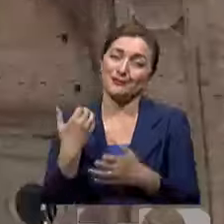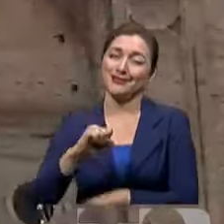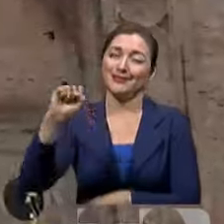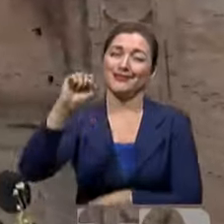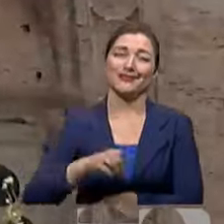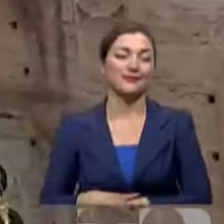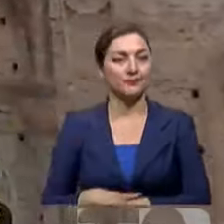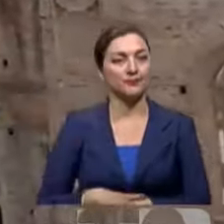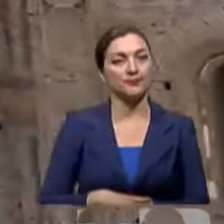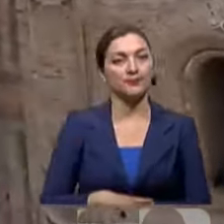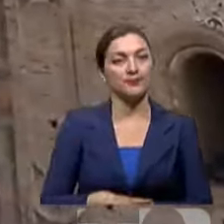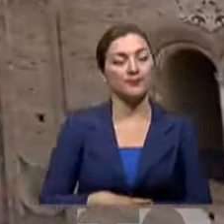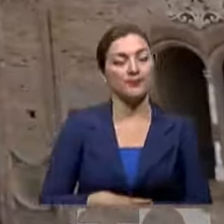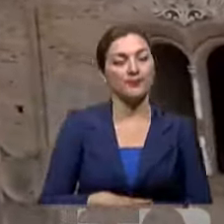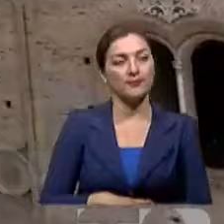voy.